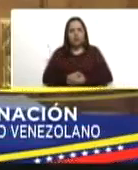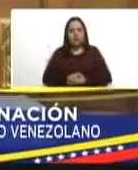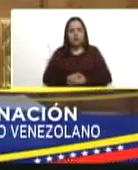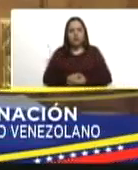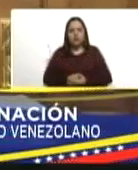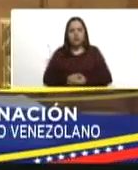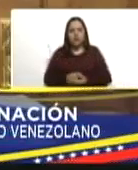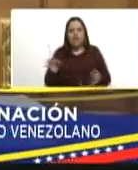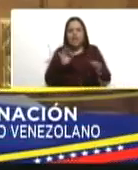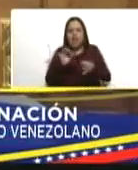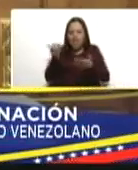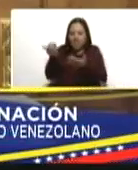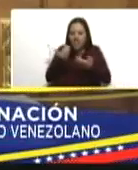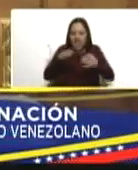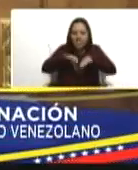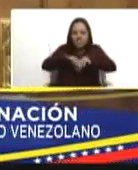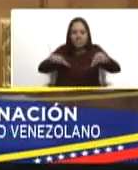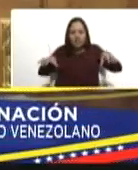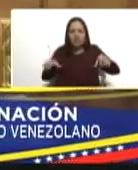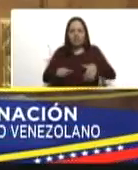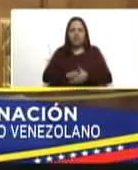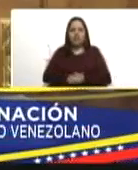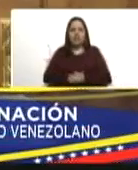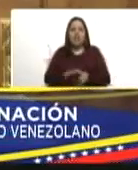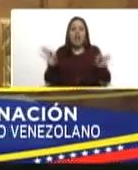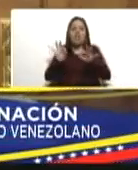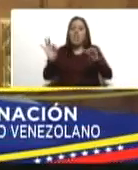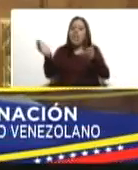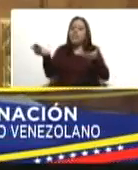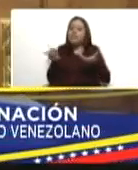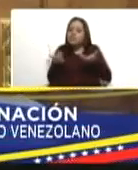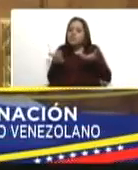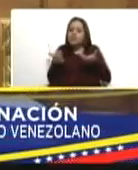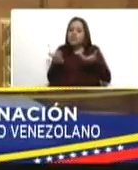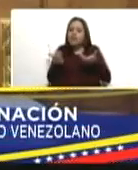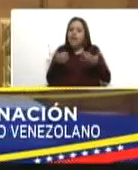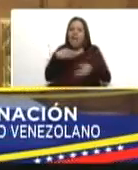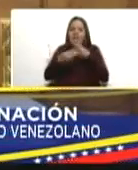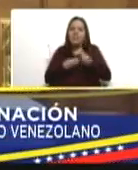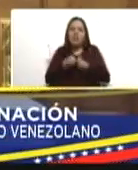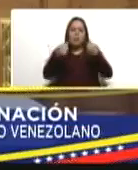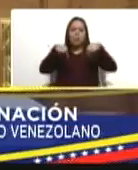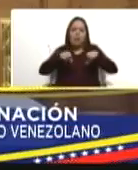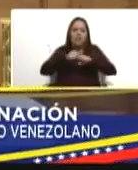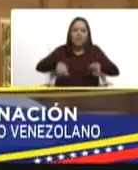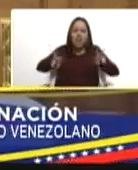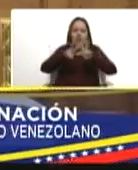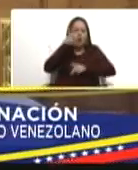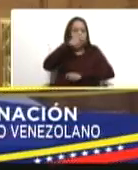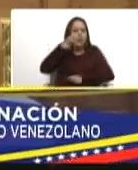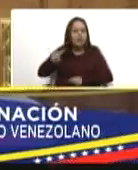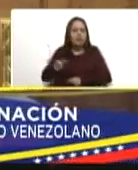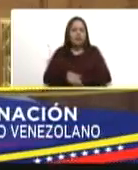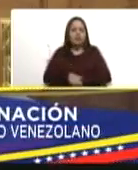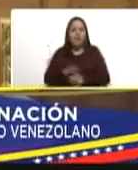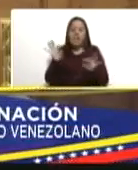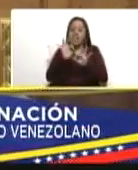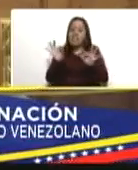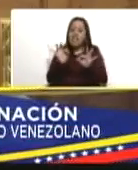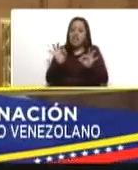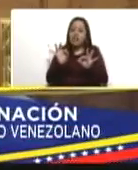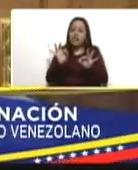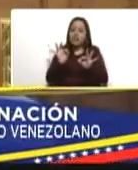nadie venga a dividirnos que nadie venga a desmoralizar al pueblo que nadie venga a